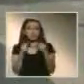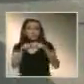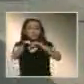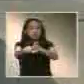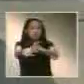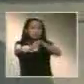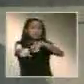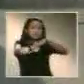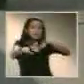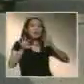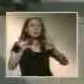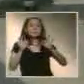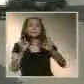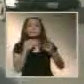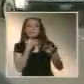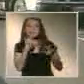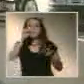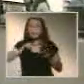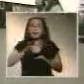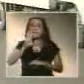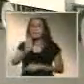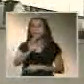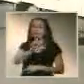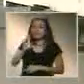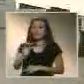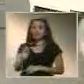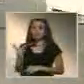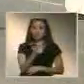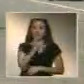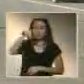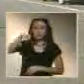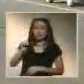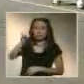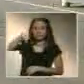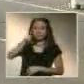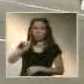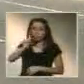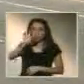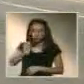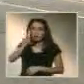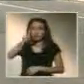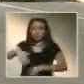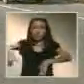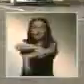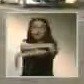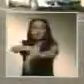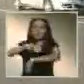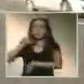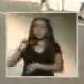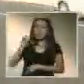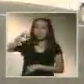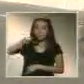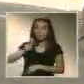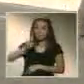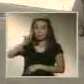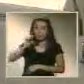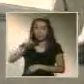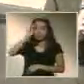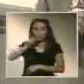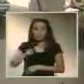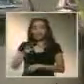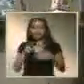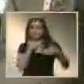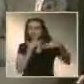la Florida, también Bellomonte, también la avenida Rómulo Gallegos y pudimos ver incluso Cotamil por donde tratamos de tomar